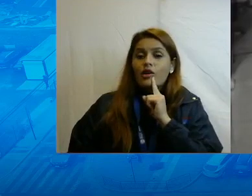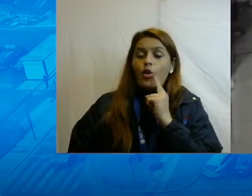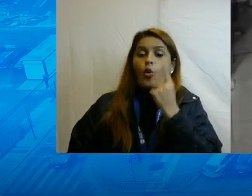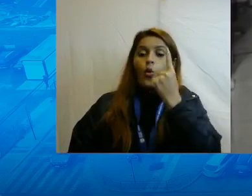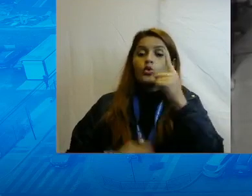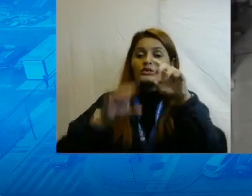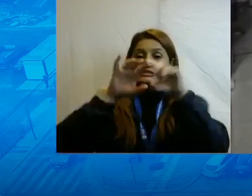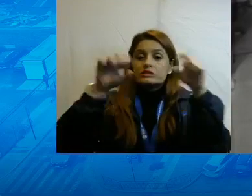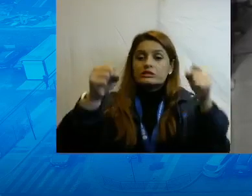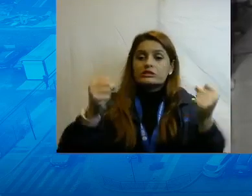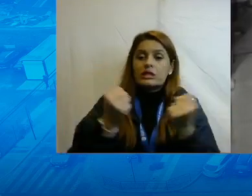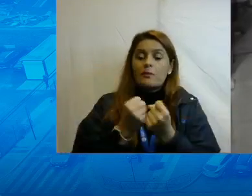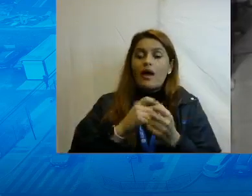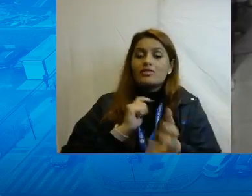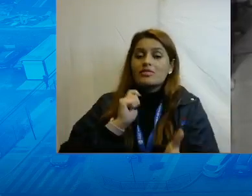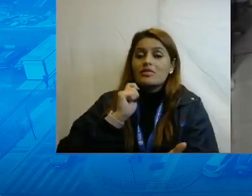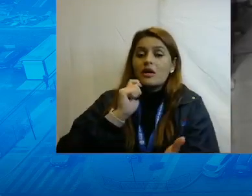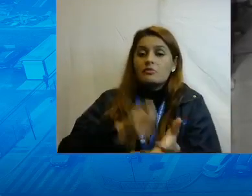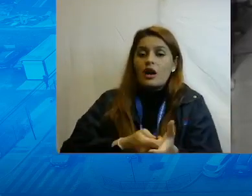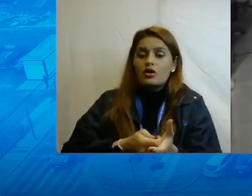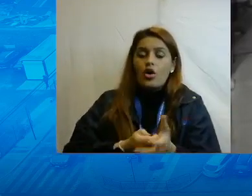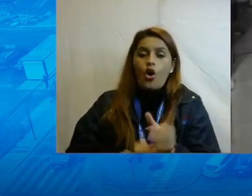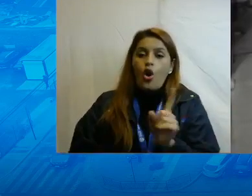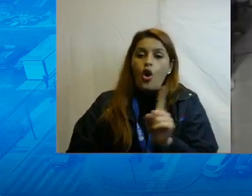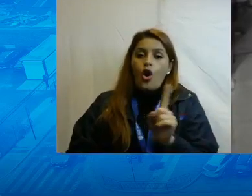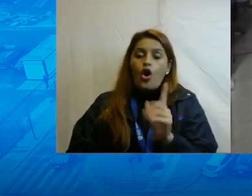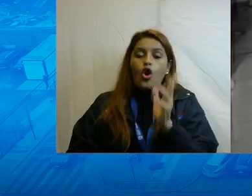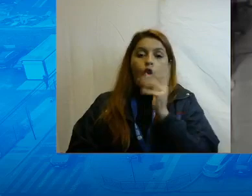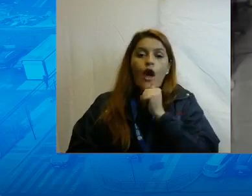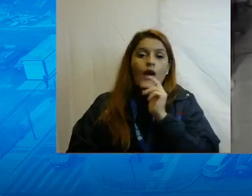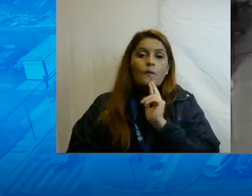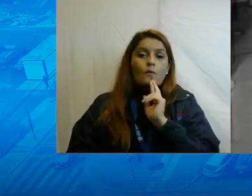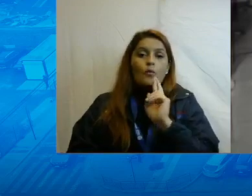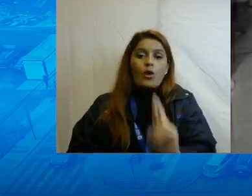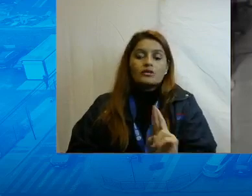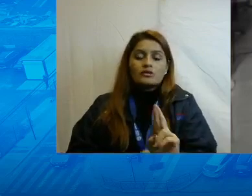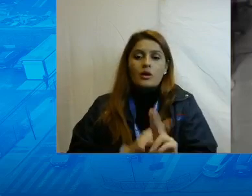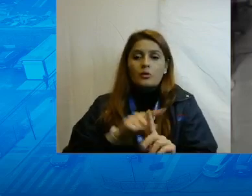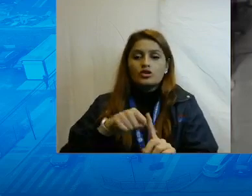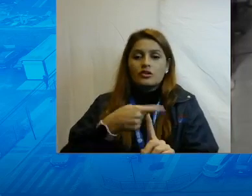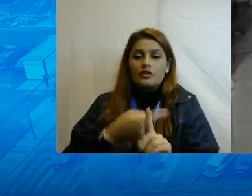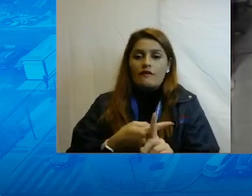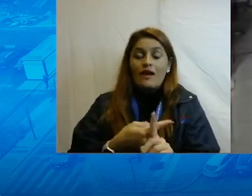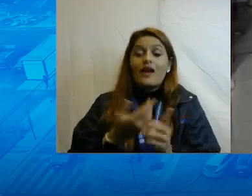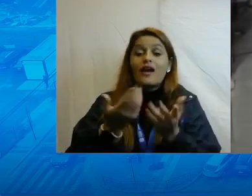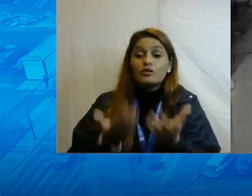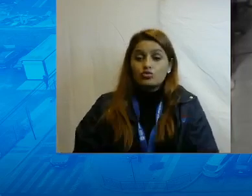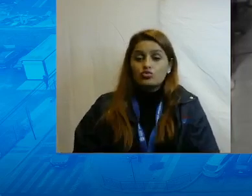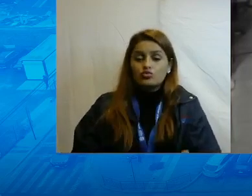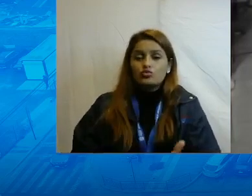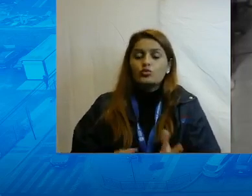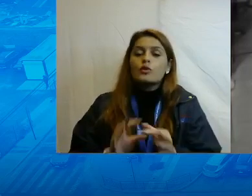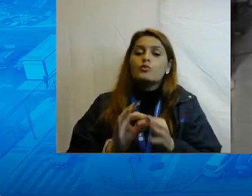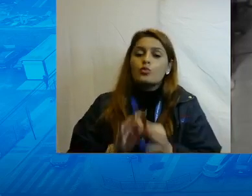convenio de pago y no han tenido respuesta positiva. Esos